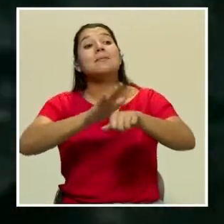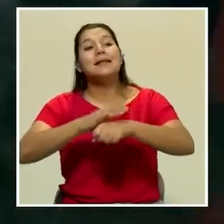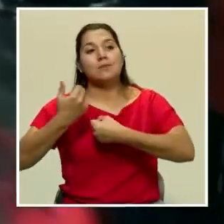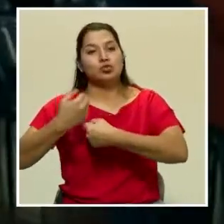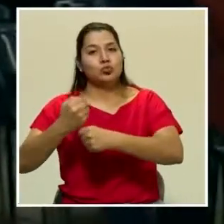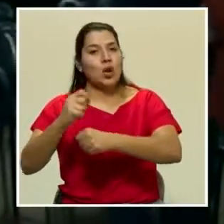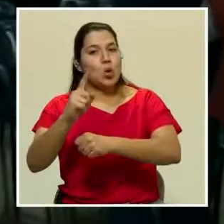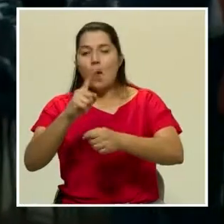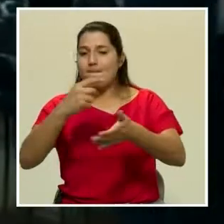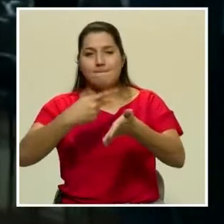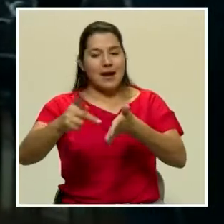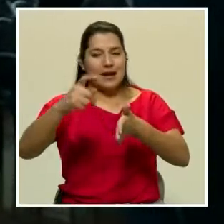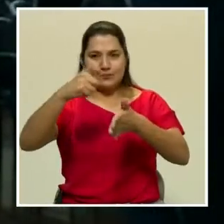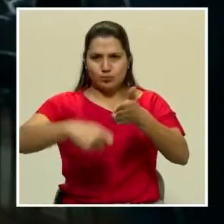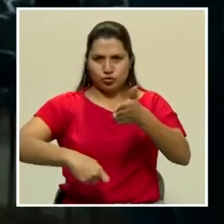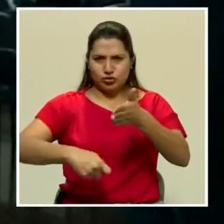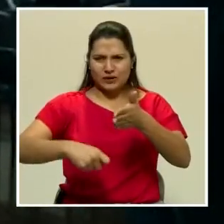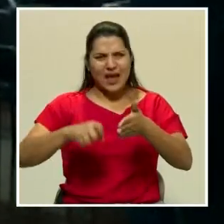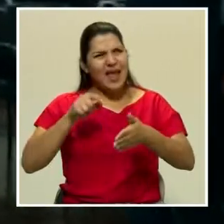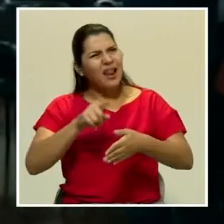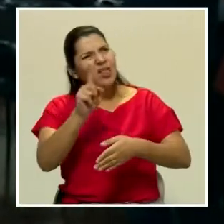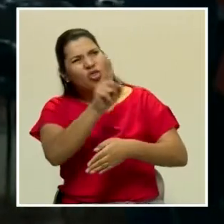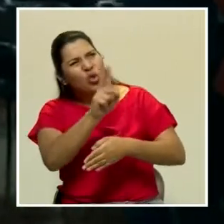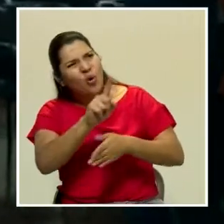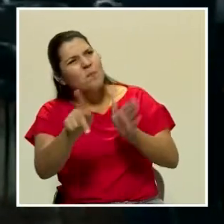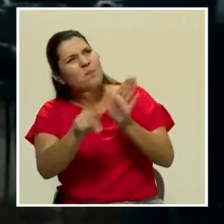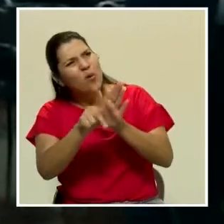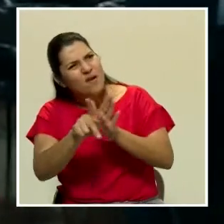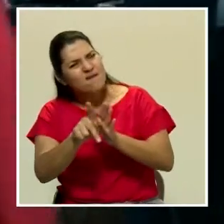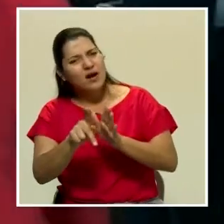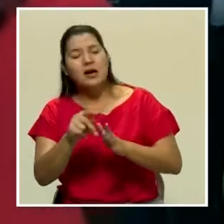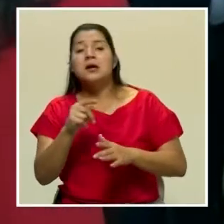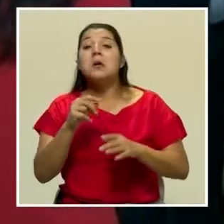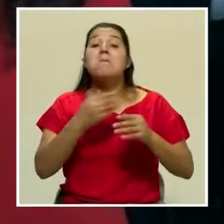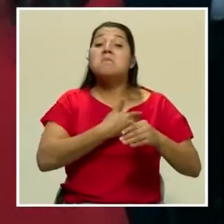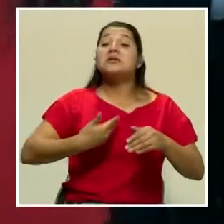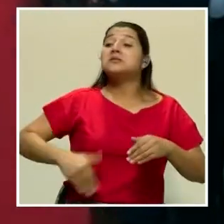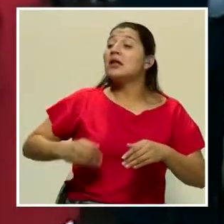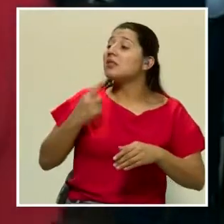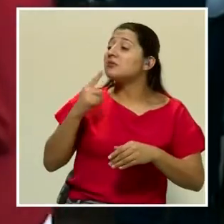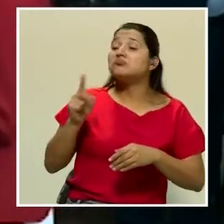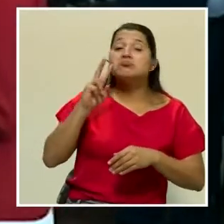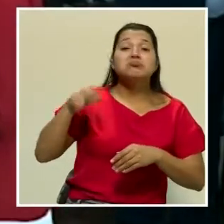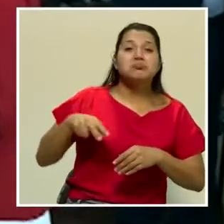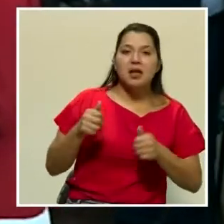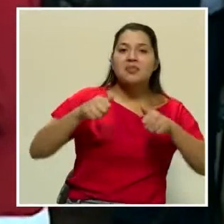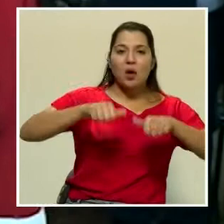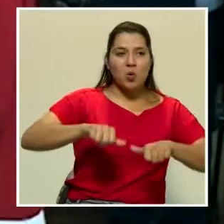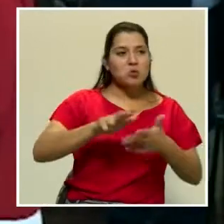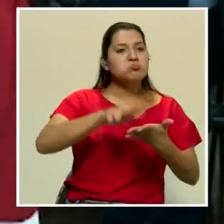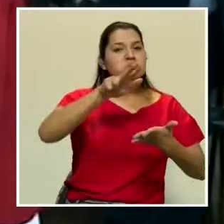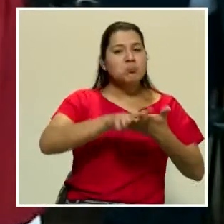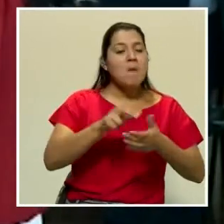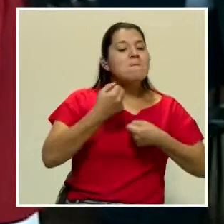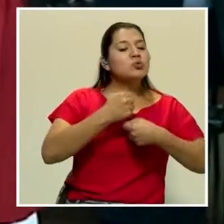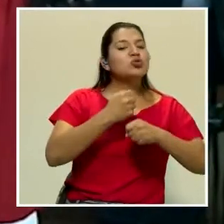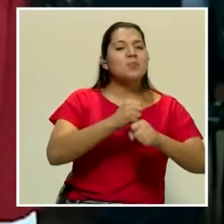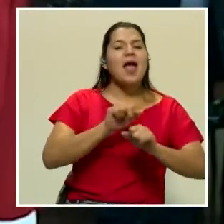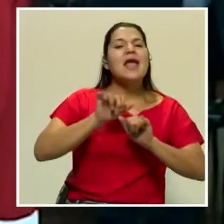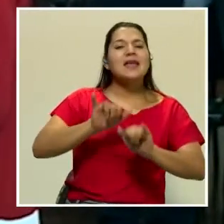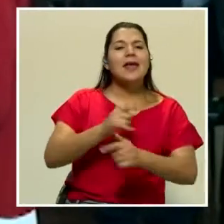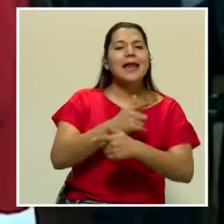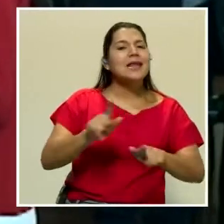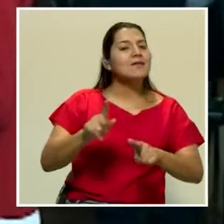de la República estuvo de acuerdo con impulsar el proyecto. El jerarca manifestó que en tiempos tan extraordinarios como los que estamos viviendo hay que